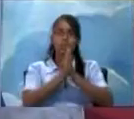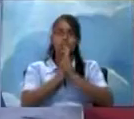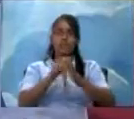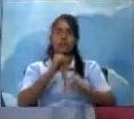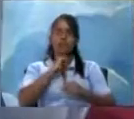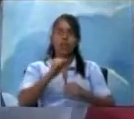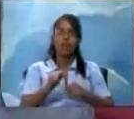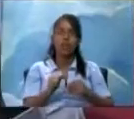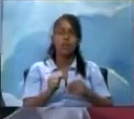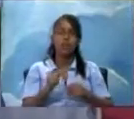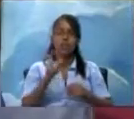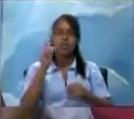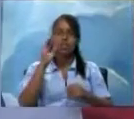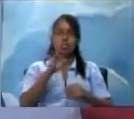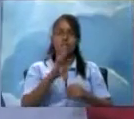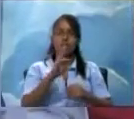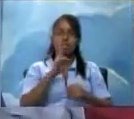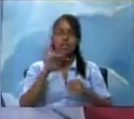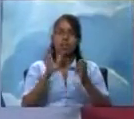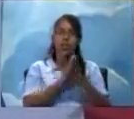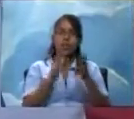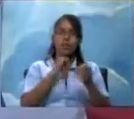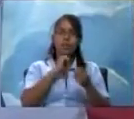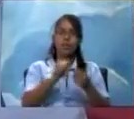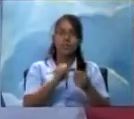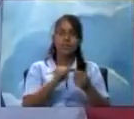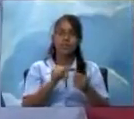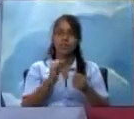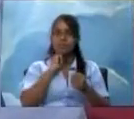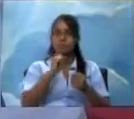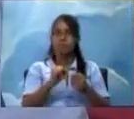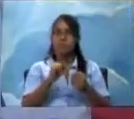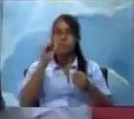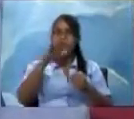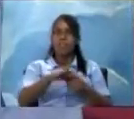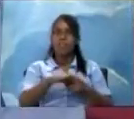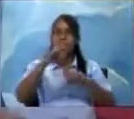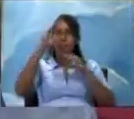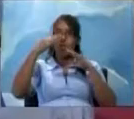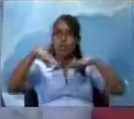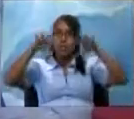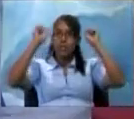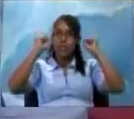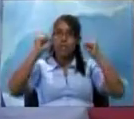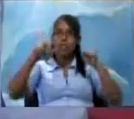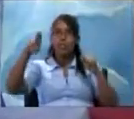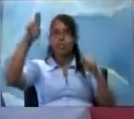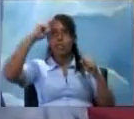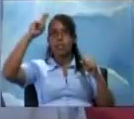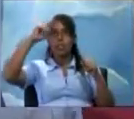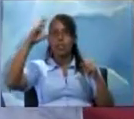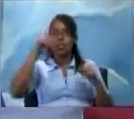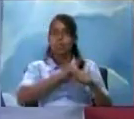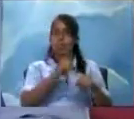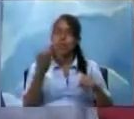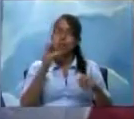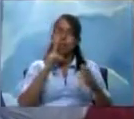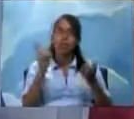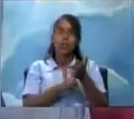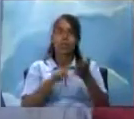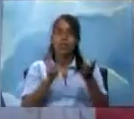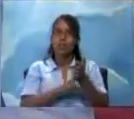matutinos, lo que la gente habla, predican, esta es una realidad. Estamos entendidos y reconocemos de